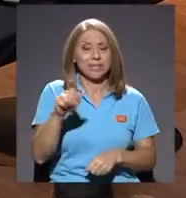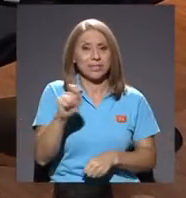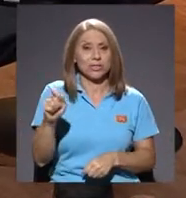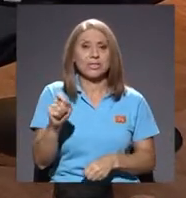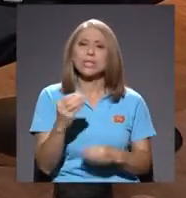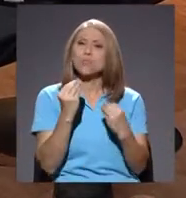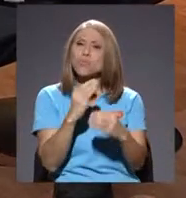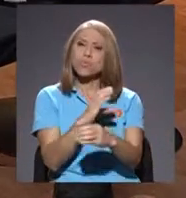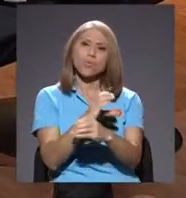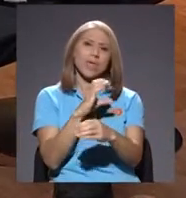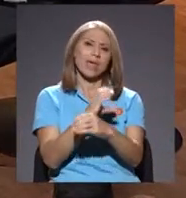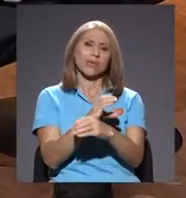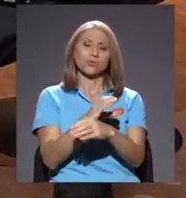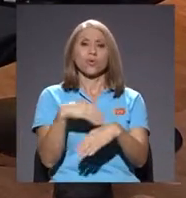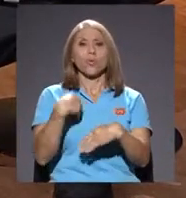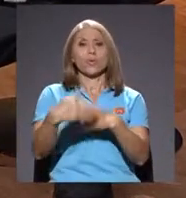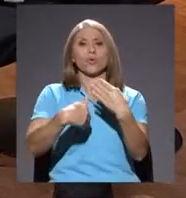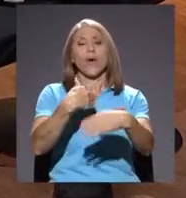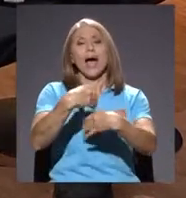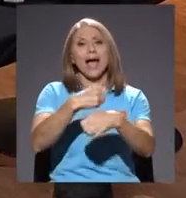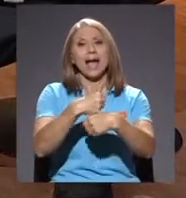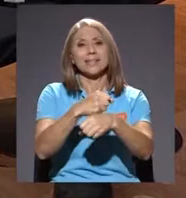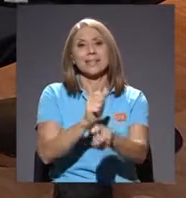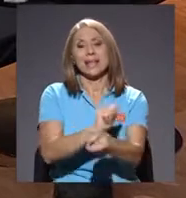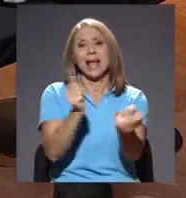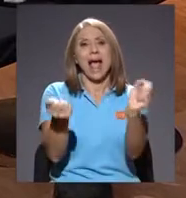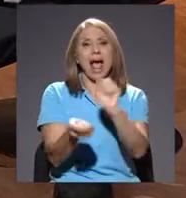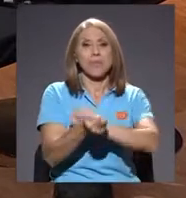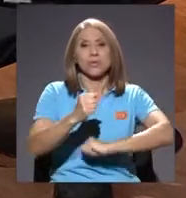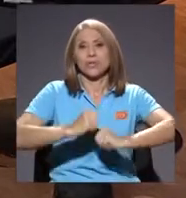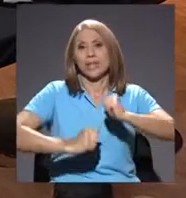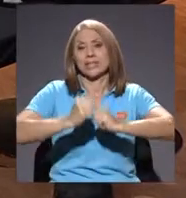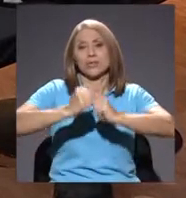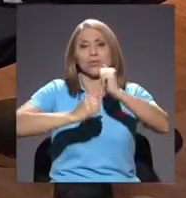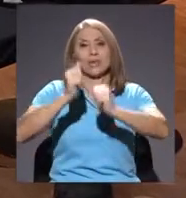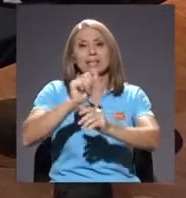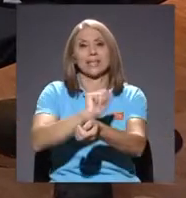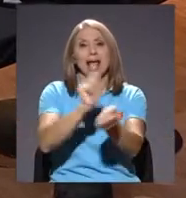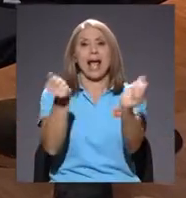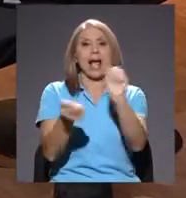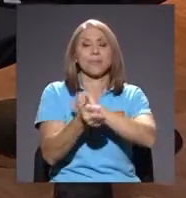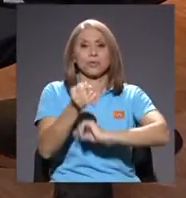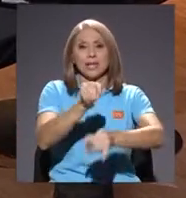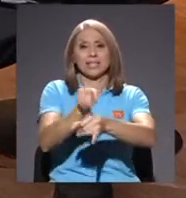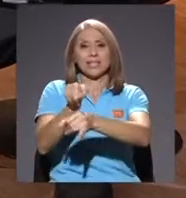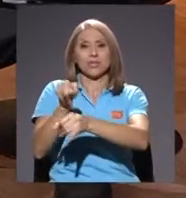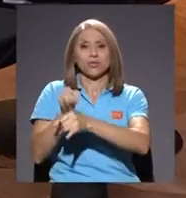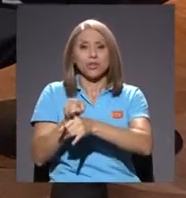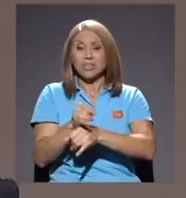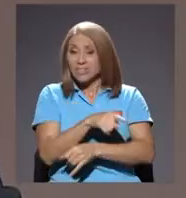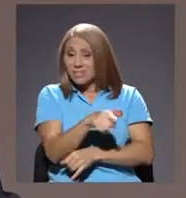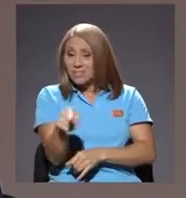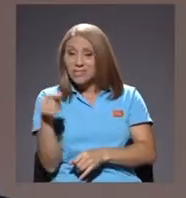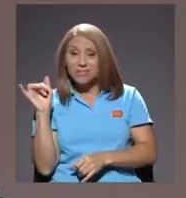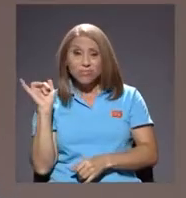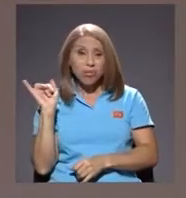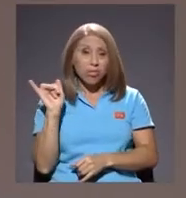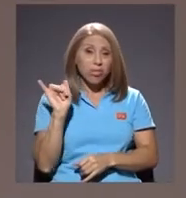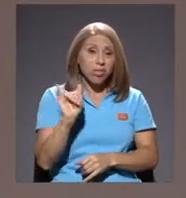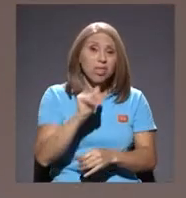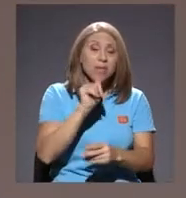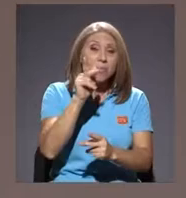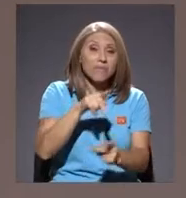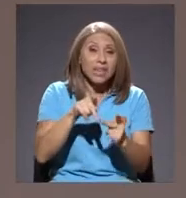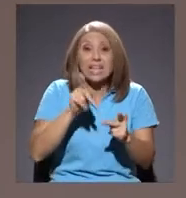a las estructuras a las instituciones siempre imperfectas siempre vamos a ser tratando de mejorarlas pero no creamos que